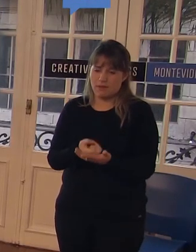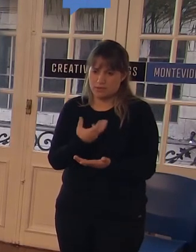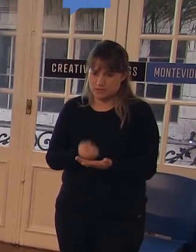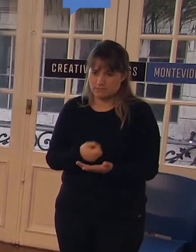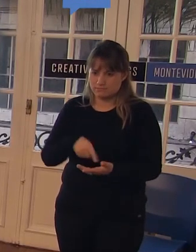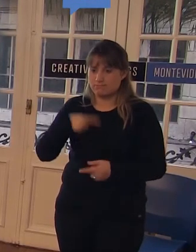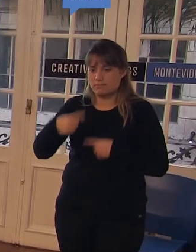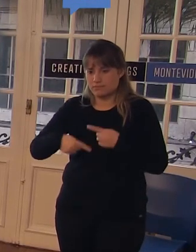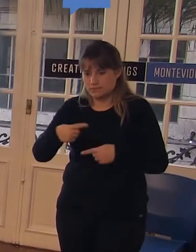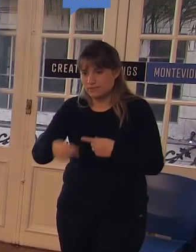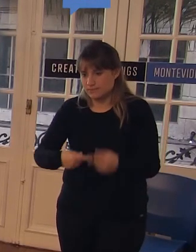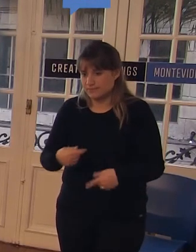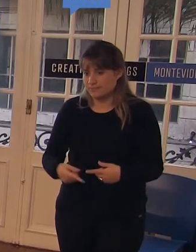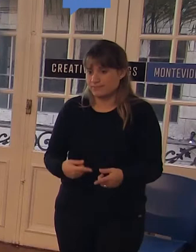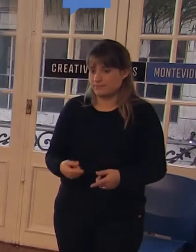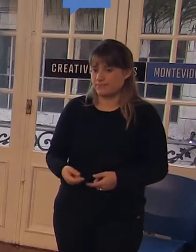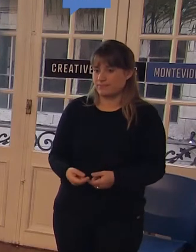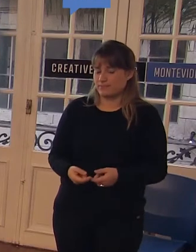del tiempo.